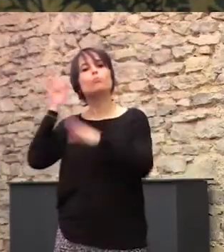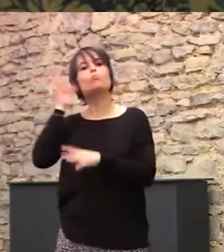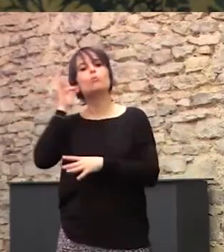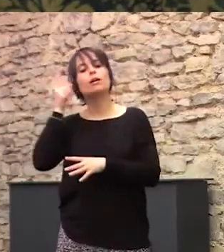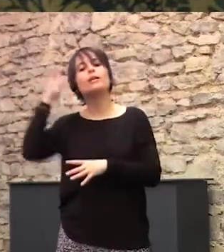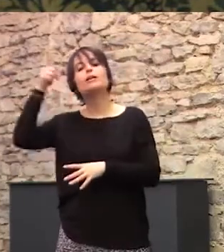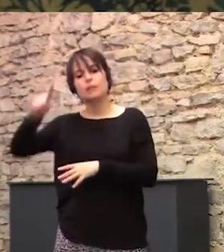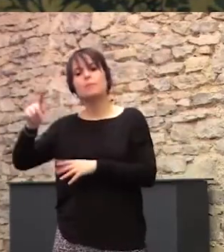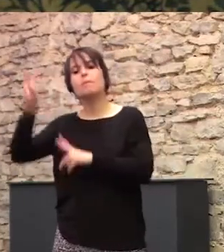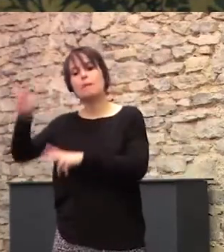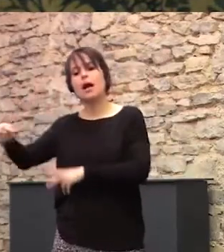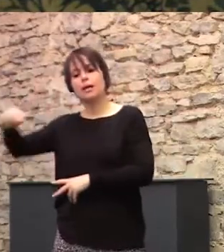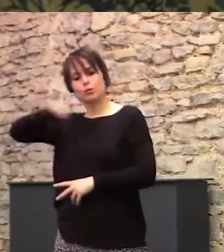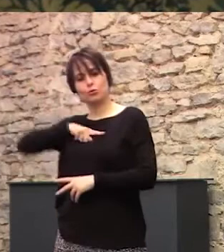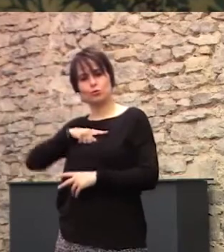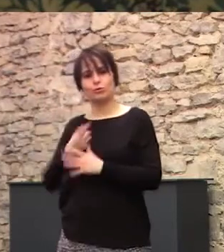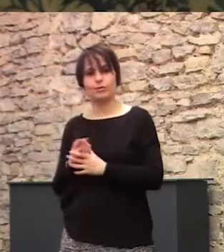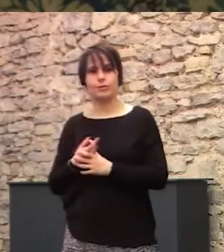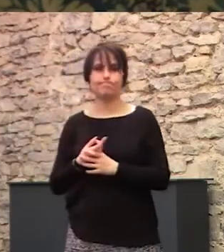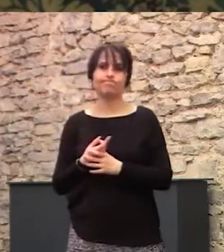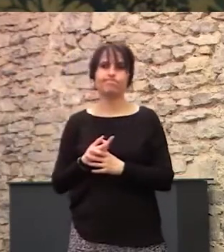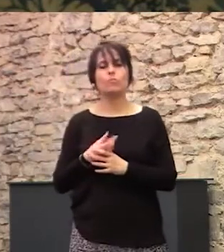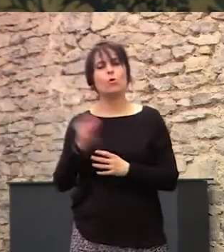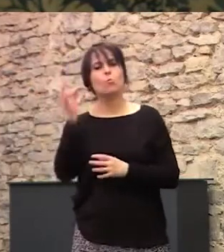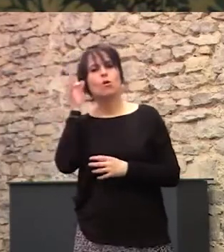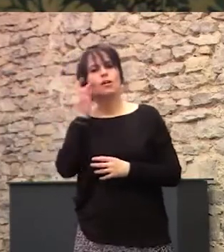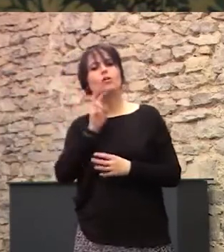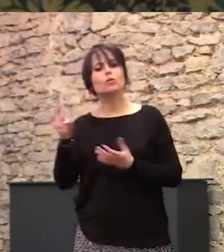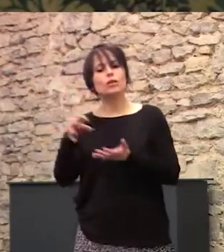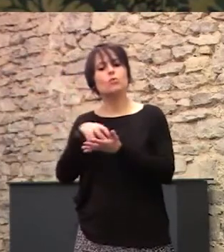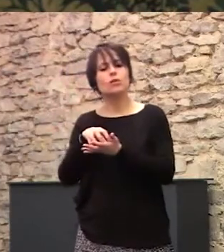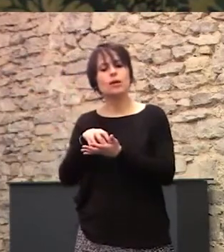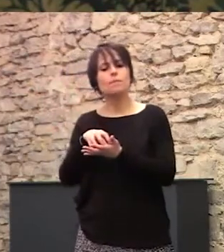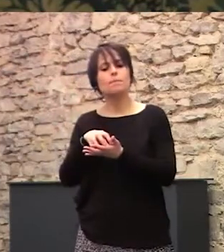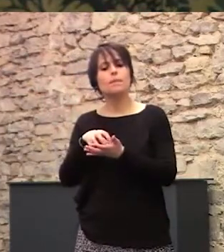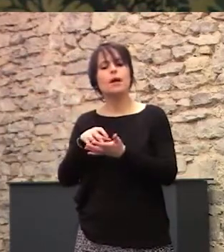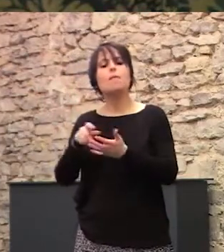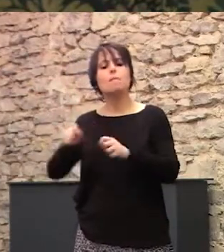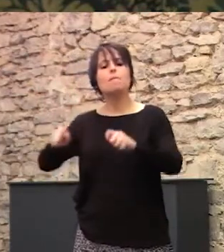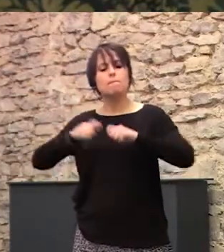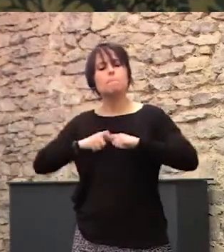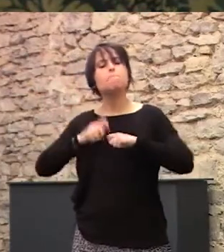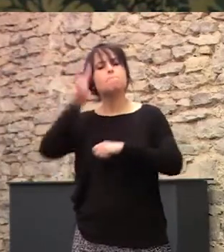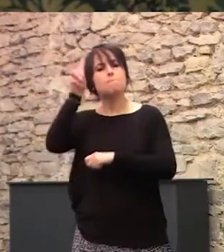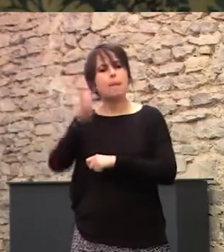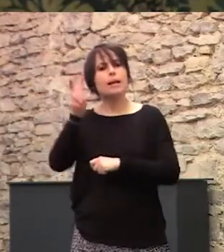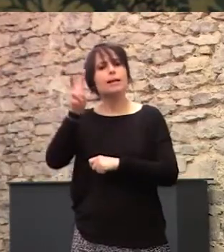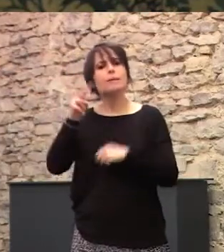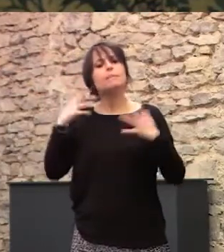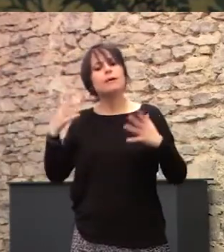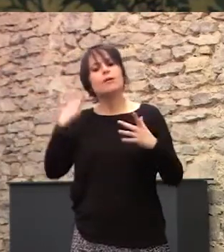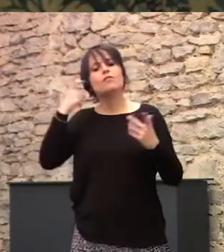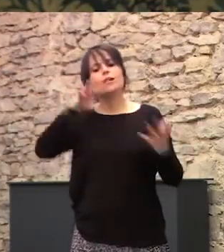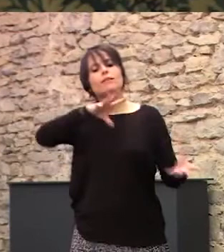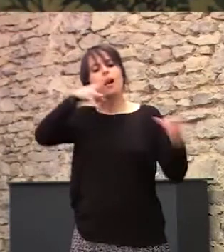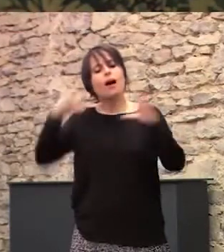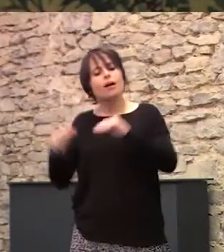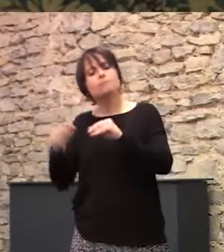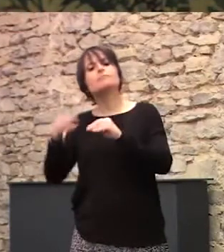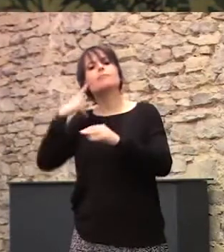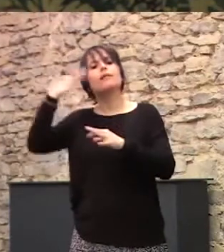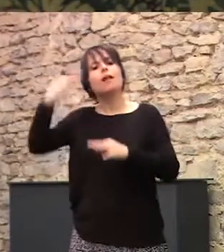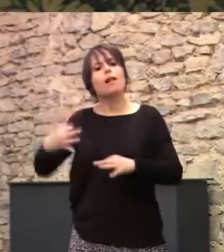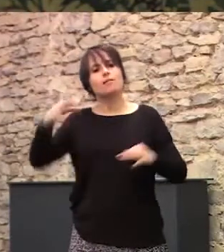para nosotras. Otras decían, bueno, también vale para nosotros, pero hay que adaptarlo a lo que la realidad africana. Entonces, yo